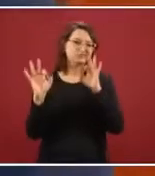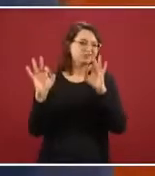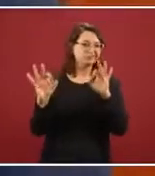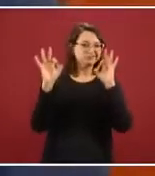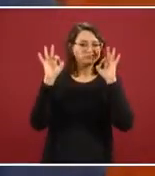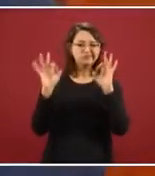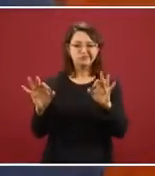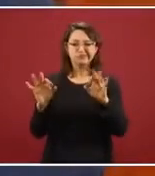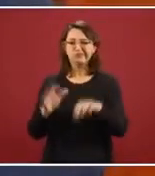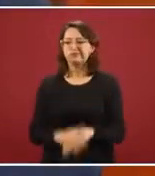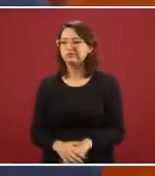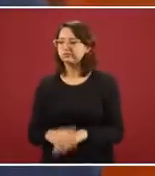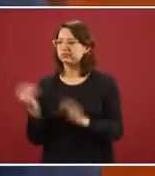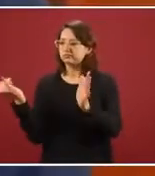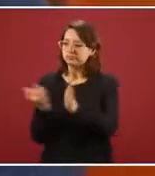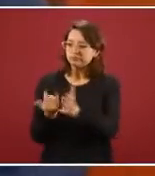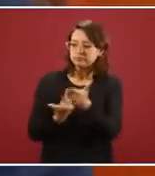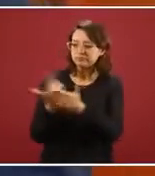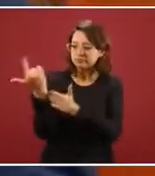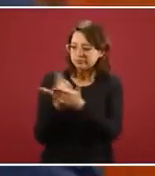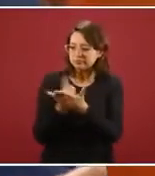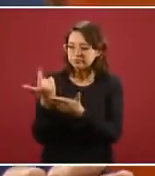finanzas públicas